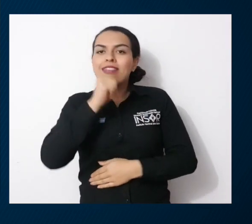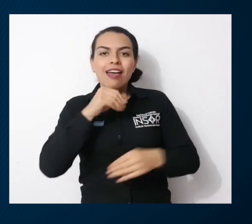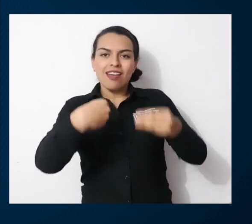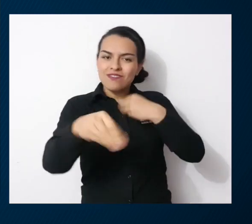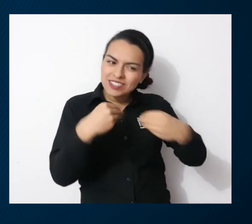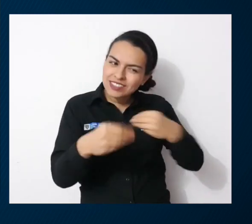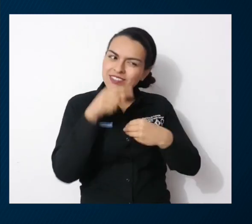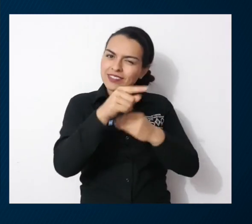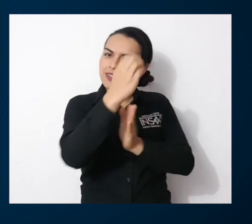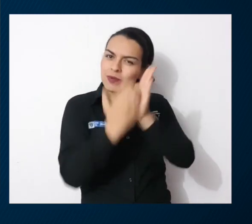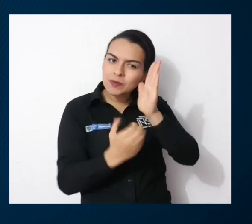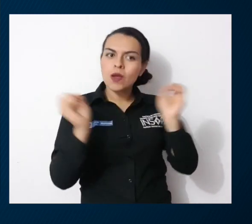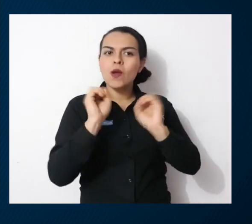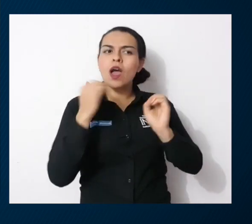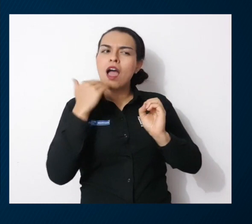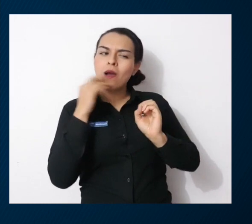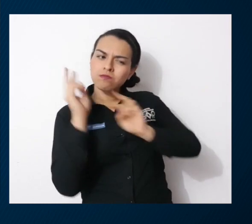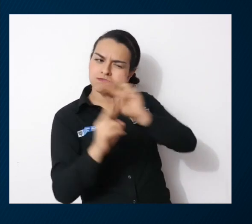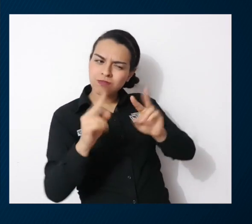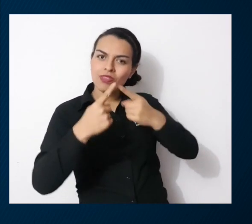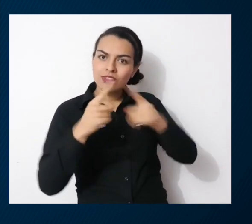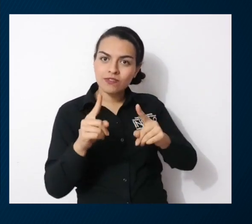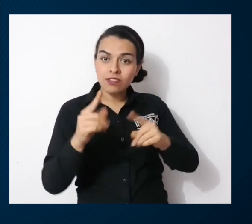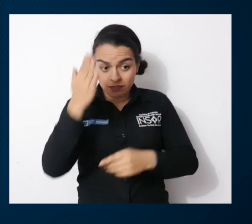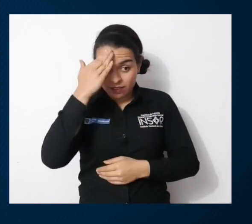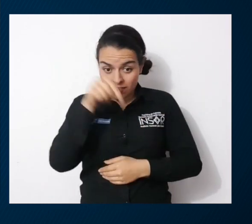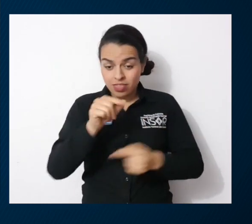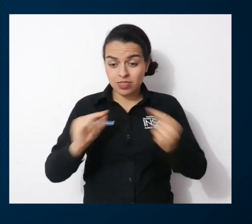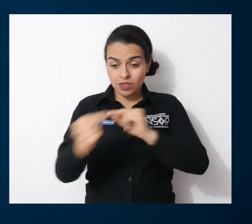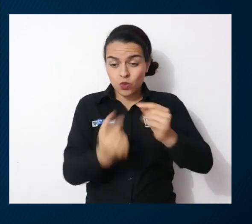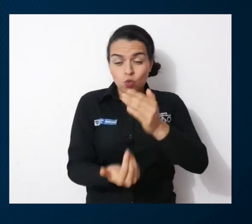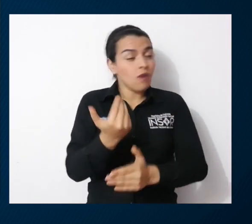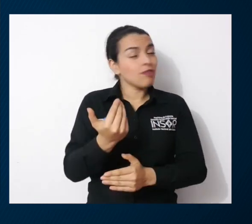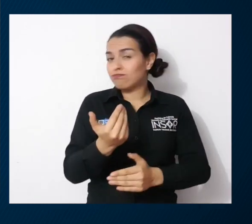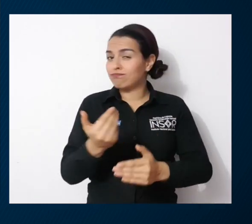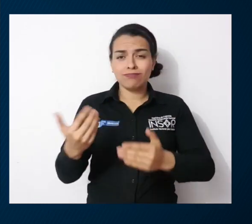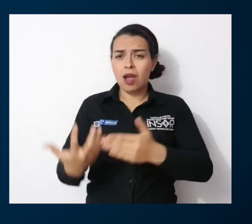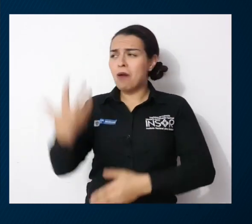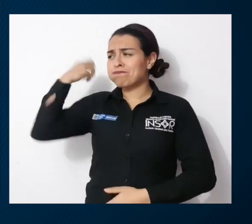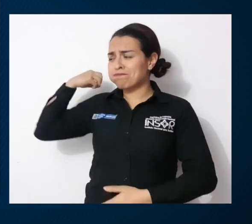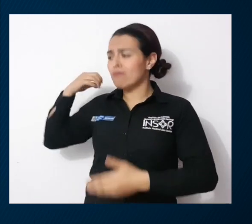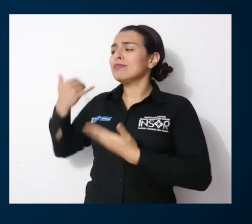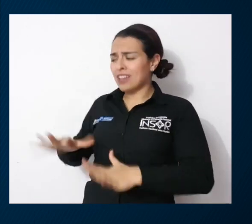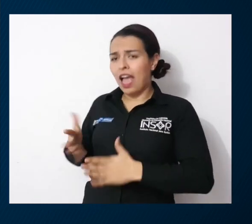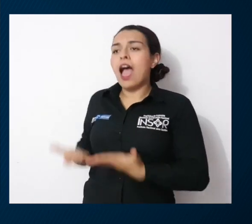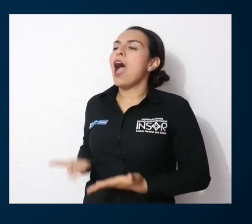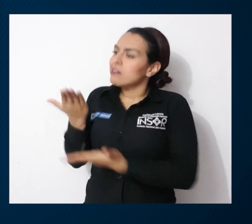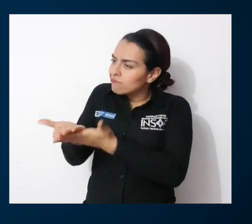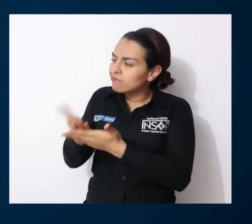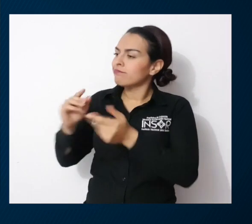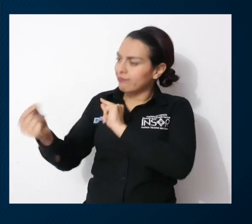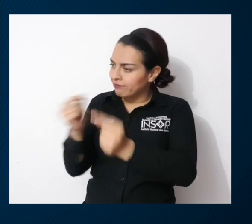evaluaciones desde unos ángulos distintos, pues han sido debates que no son nuevos. Históricamente los hemos puesto sobre la mesa, pero que el sistema